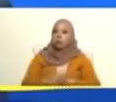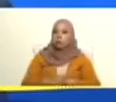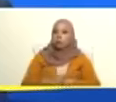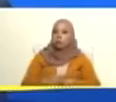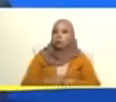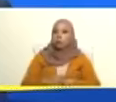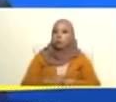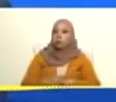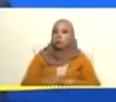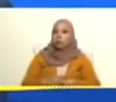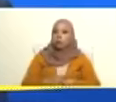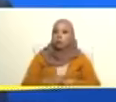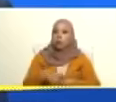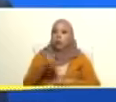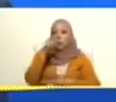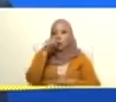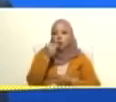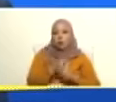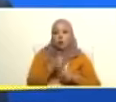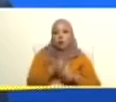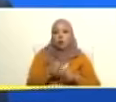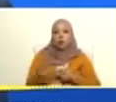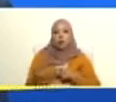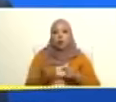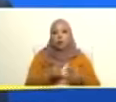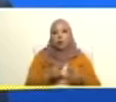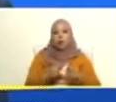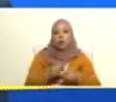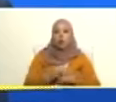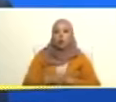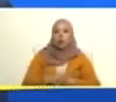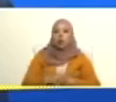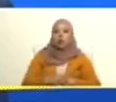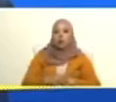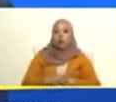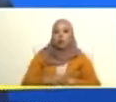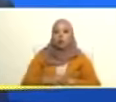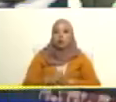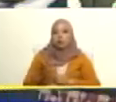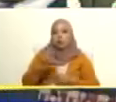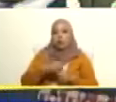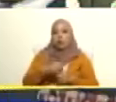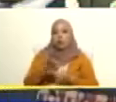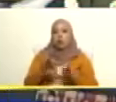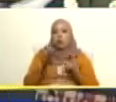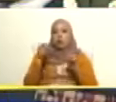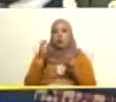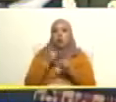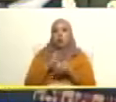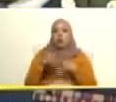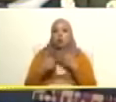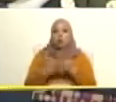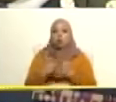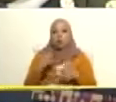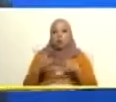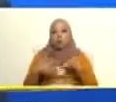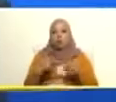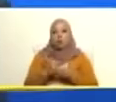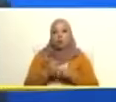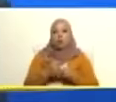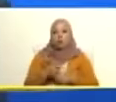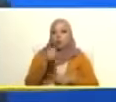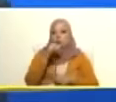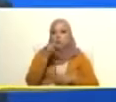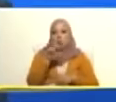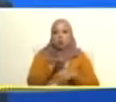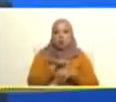general Padrino, general Hernández Lares, ustedes son miembros de la Comisión Anticontrabando. Muchos de estos productos, además,